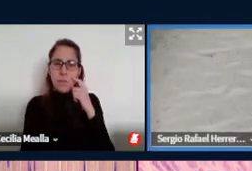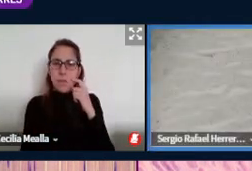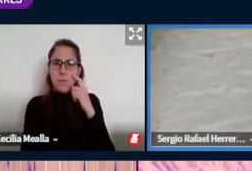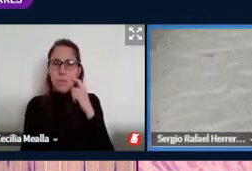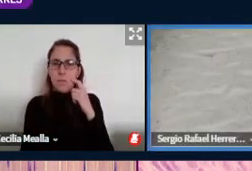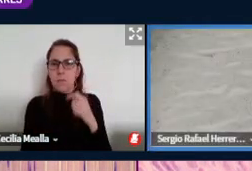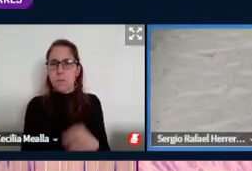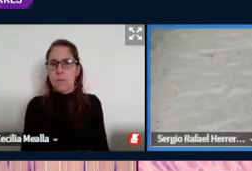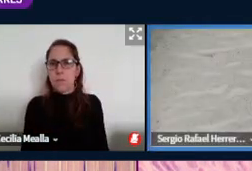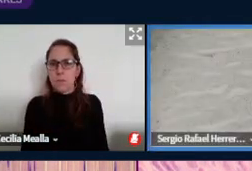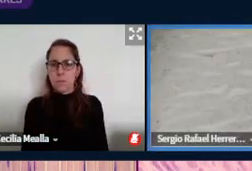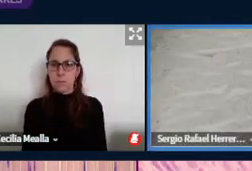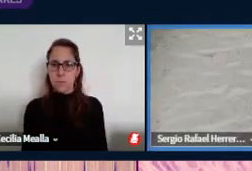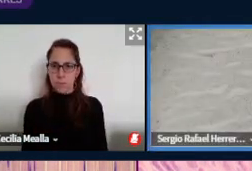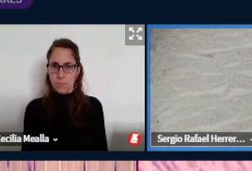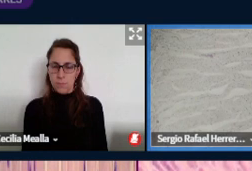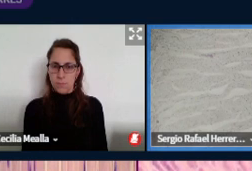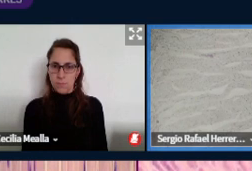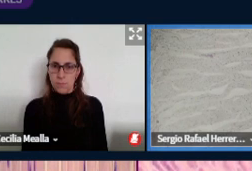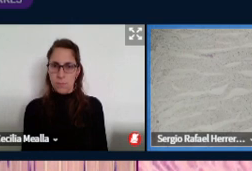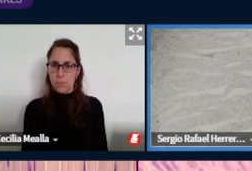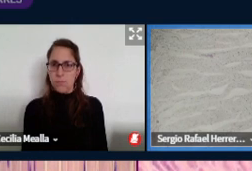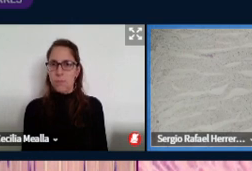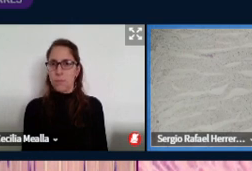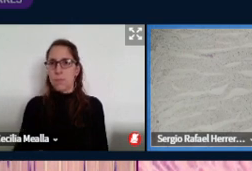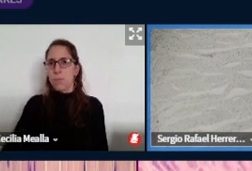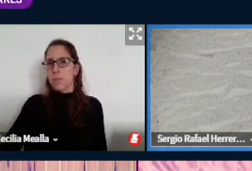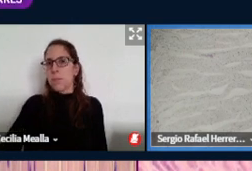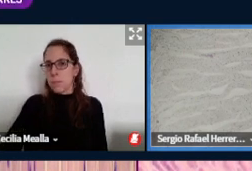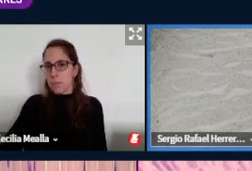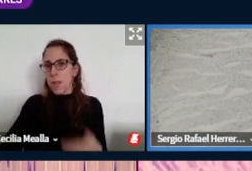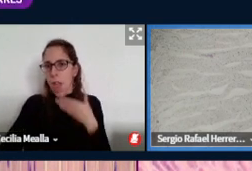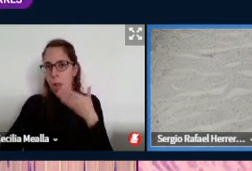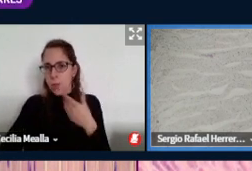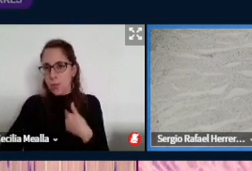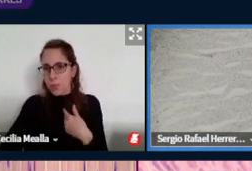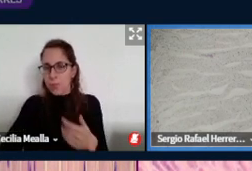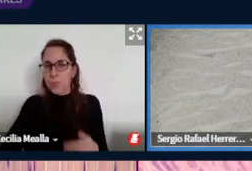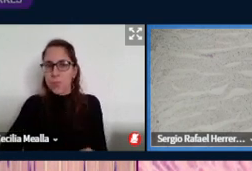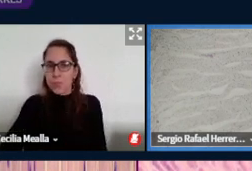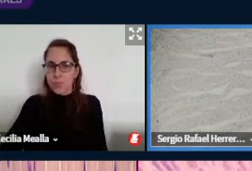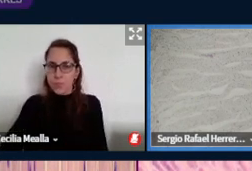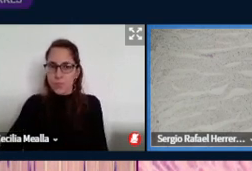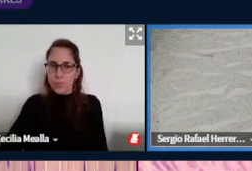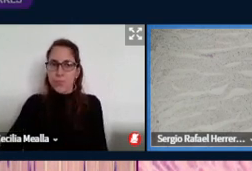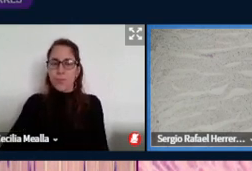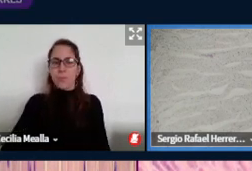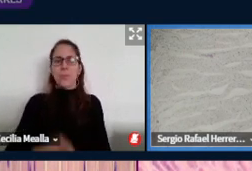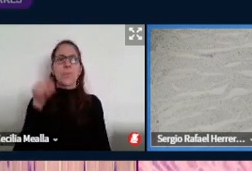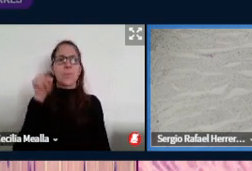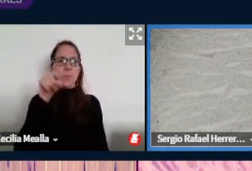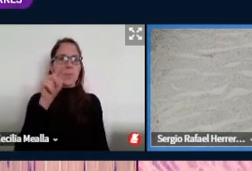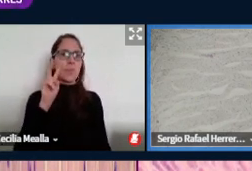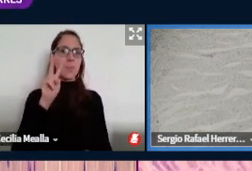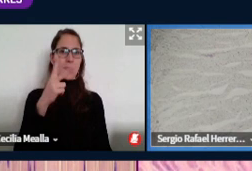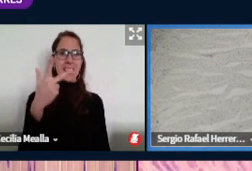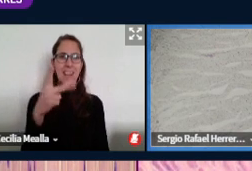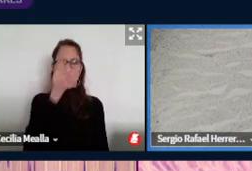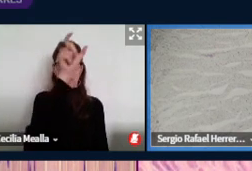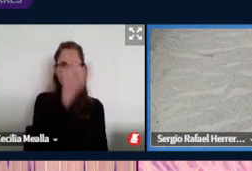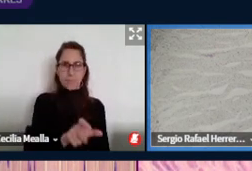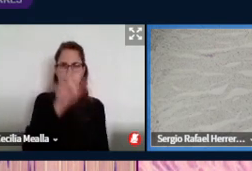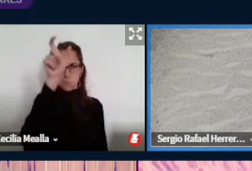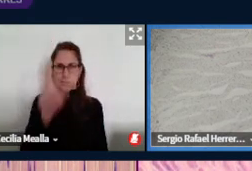Y yo, bueno chicos, Bueno. si querés hablo yo, ¿no? Uh-huh. ¿Qué estamos viendo acá? Tenemos 3